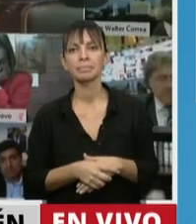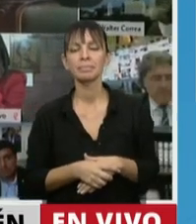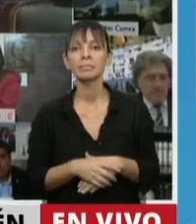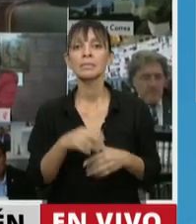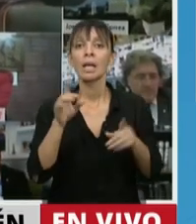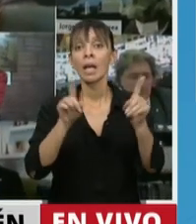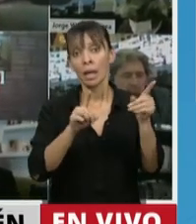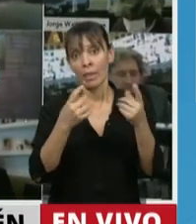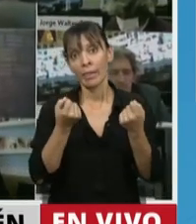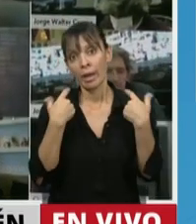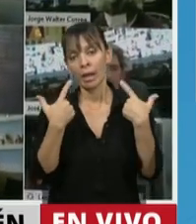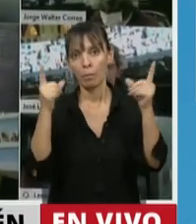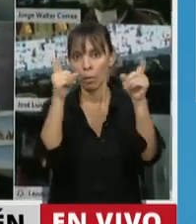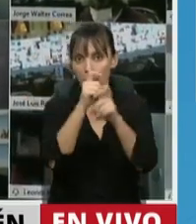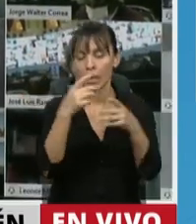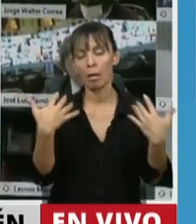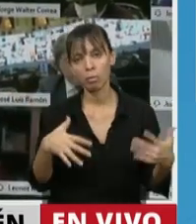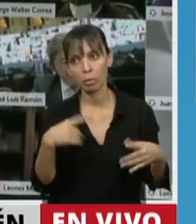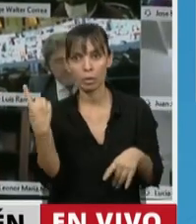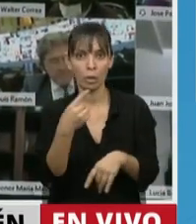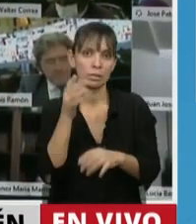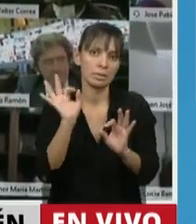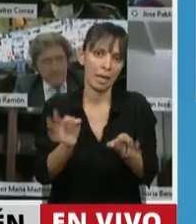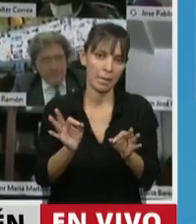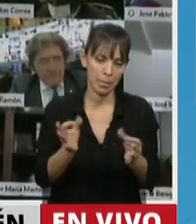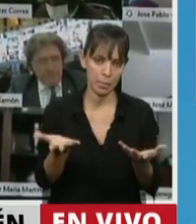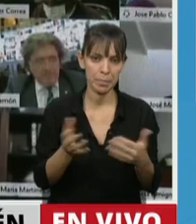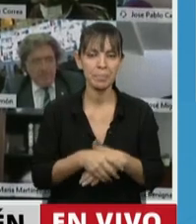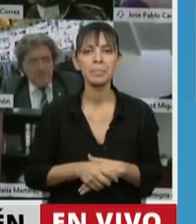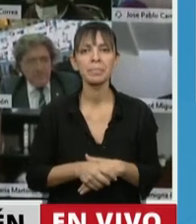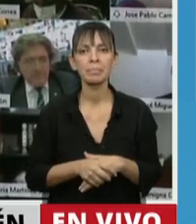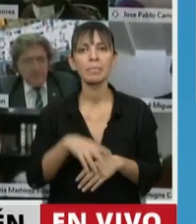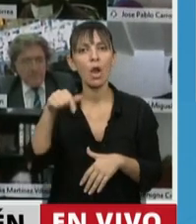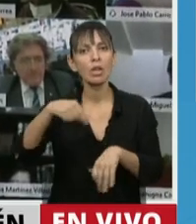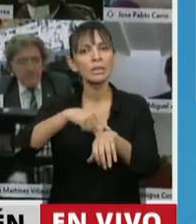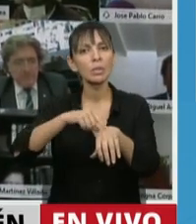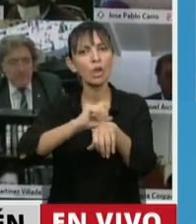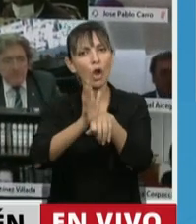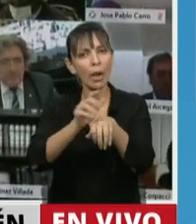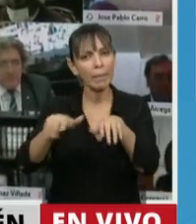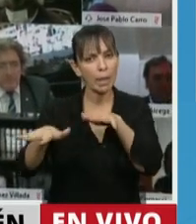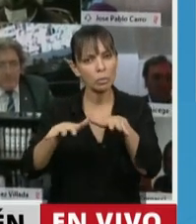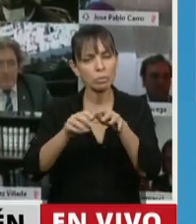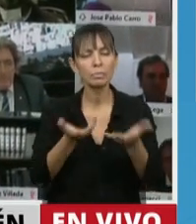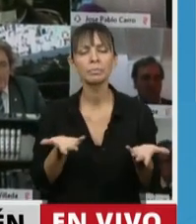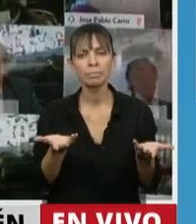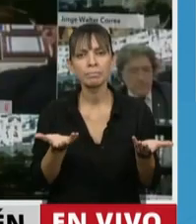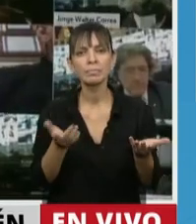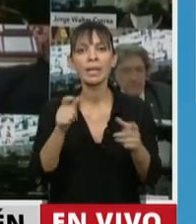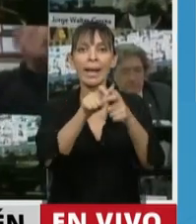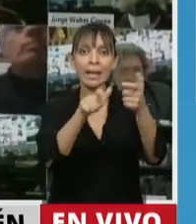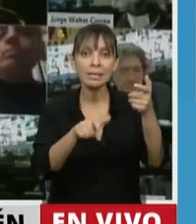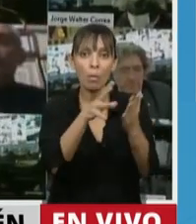obvios inconvenientes que esto conlleva y que todos conocemos. Hoy en el marco de la pandemia que estamos atravesando, la